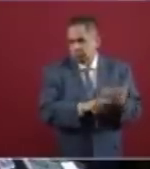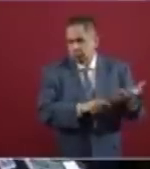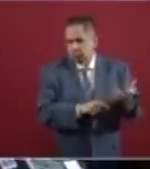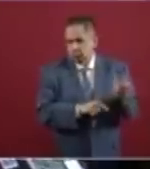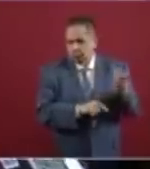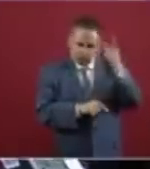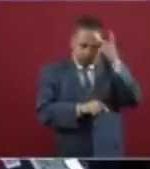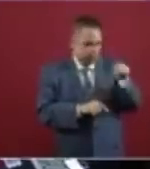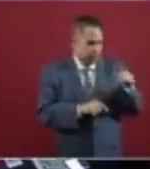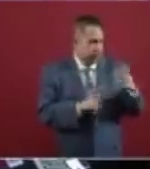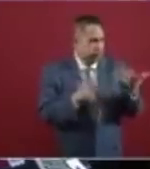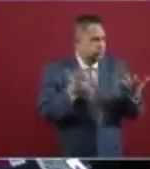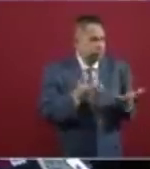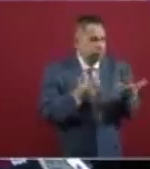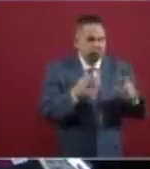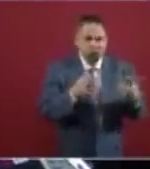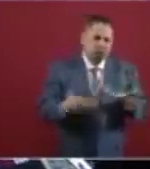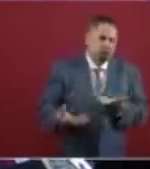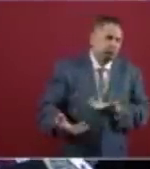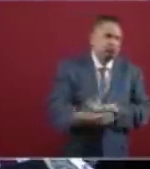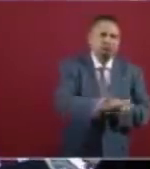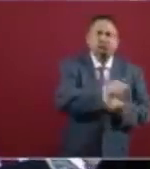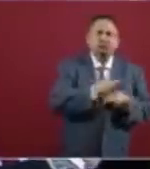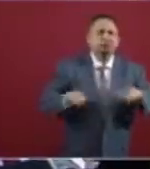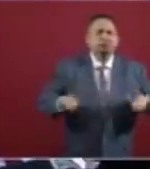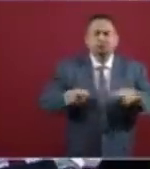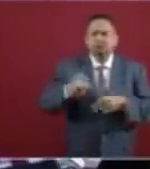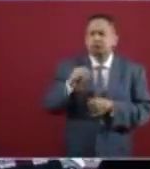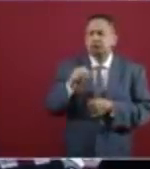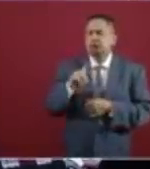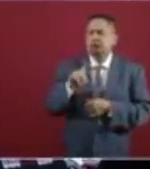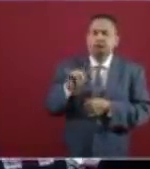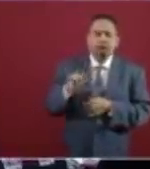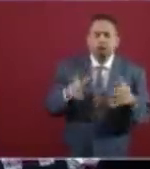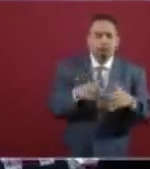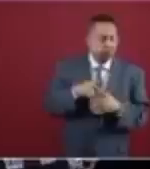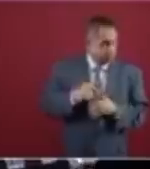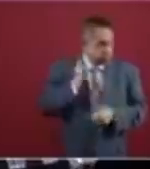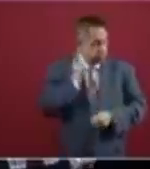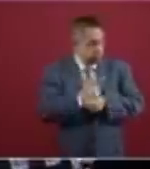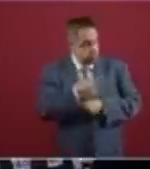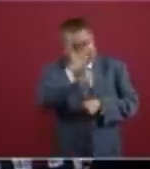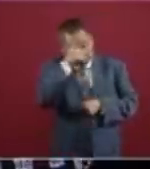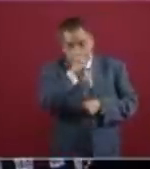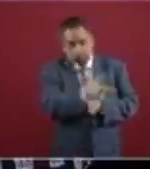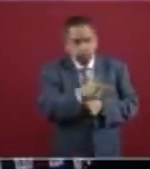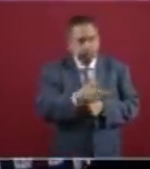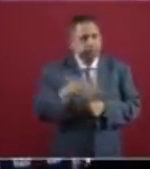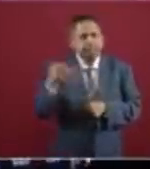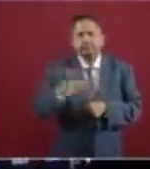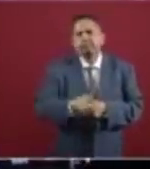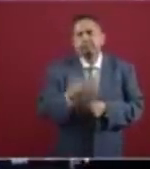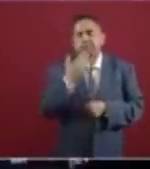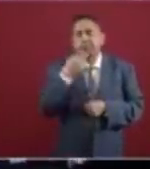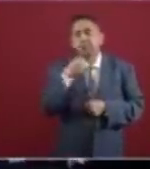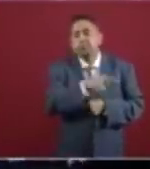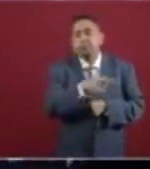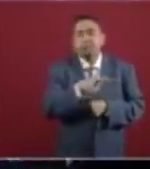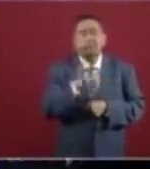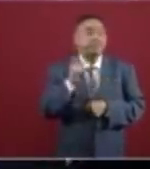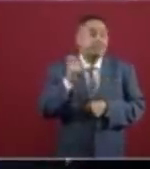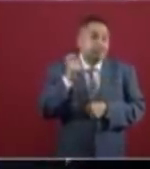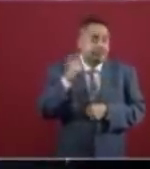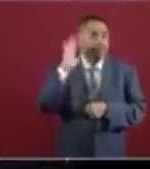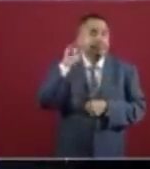dueño de esta empresa que monopolizó la venta de medicamentos, y nos enteramos o corroboramos que fue quien